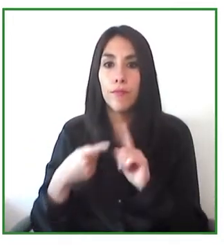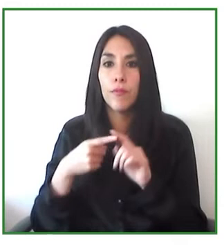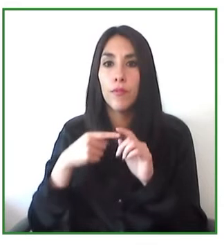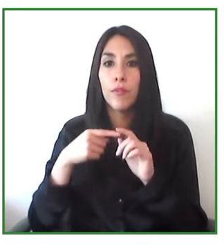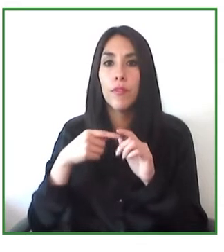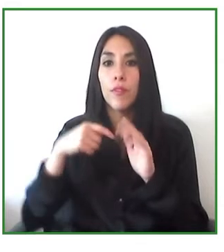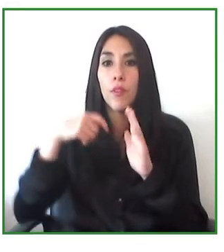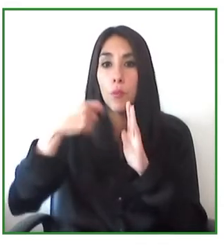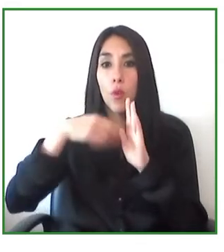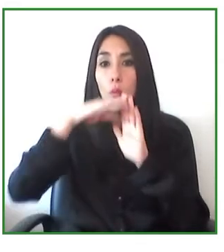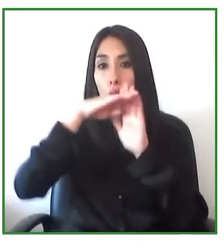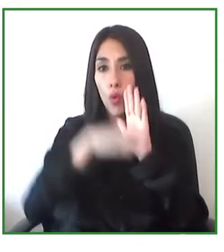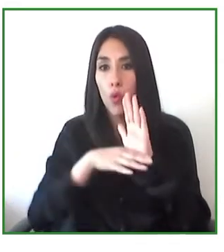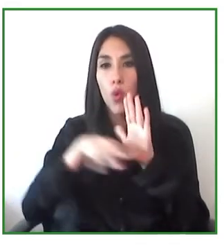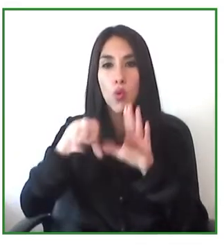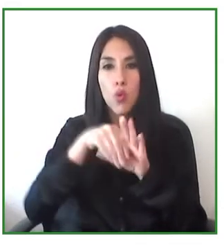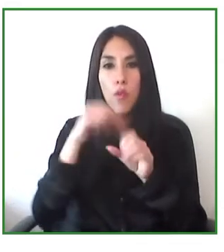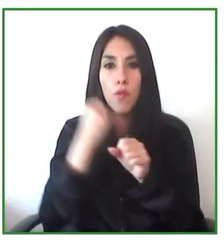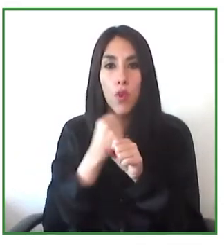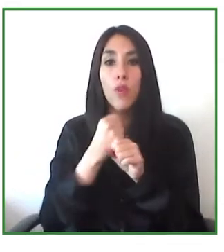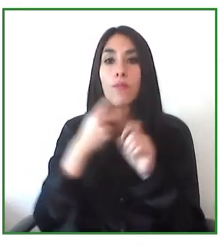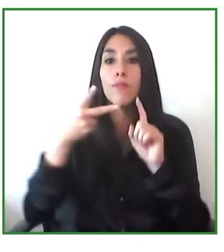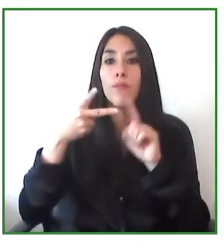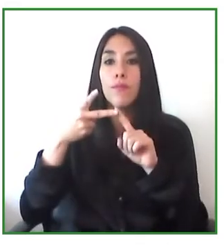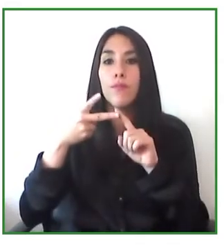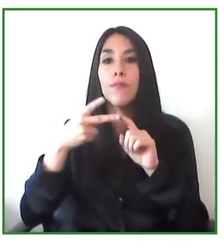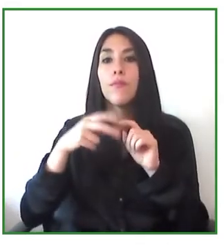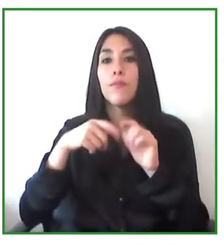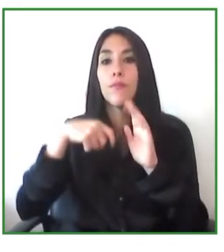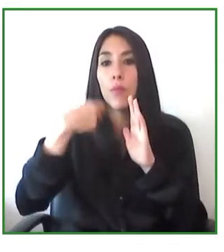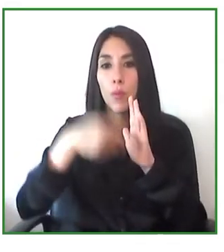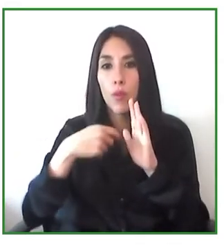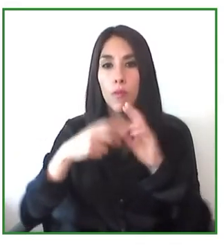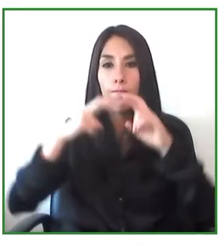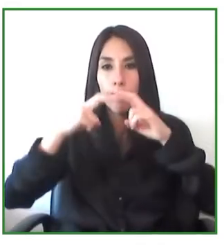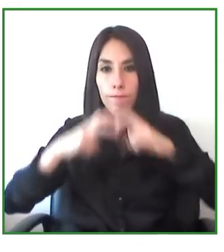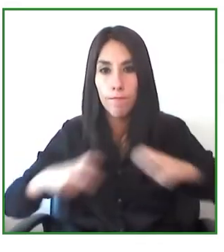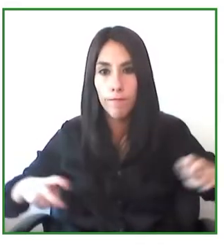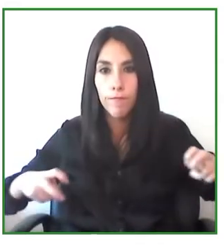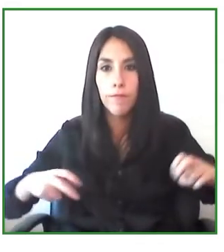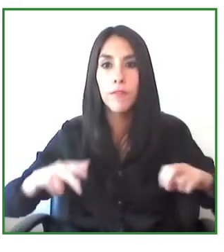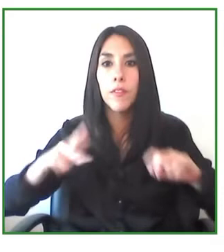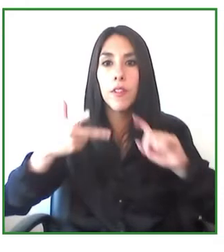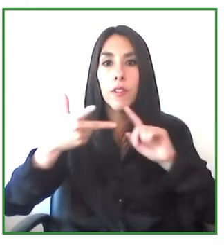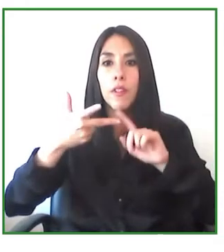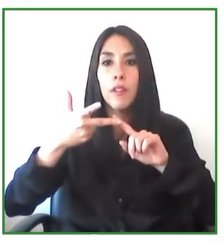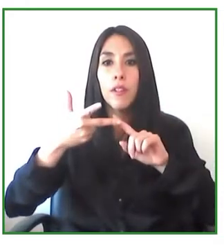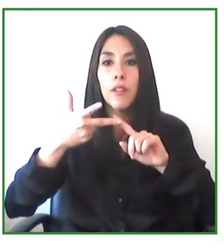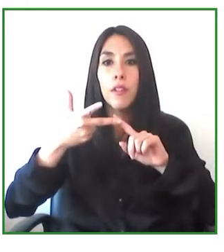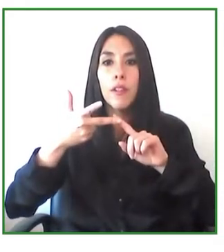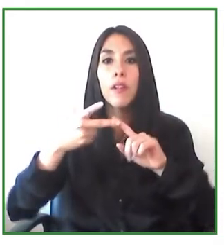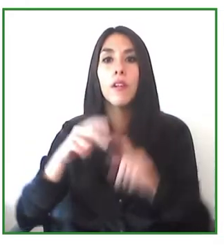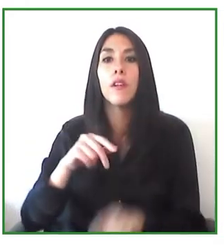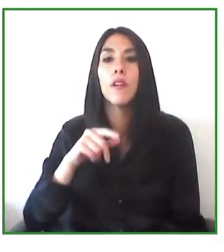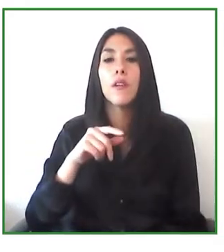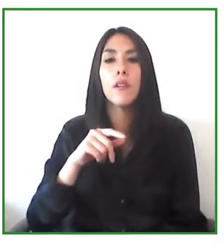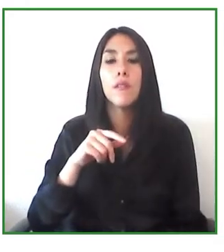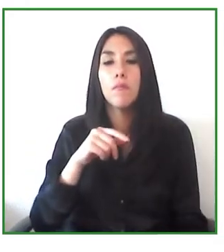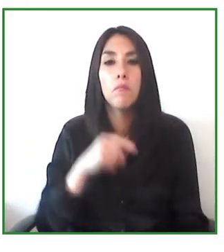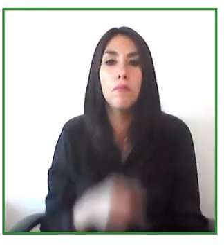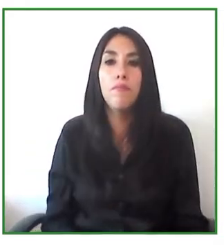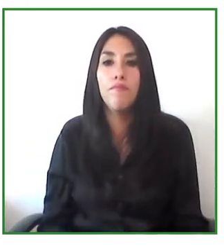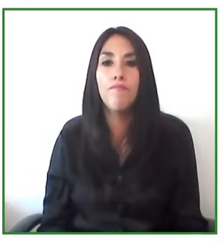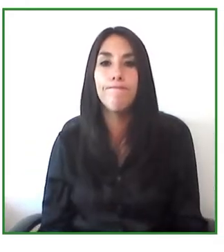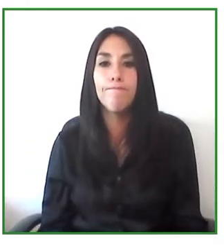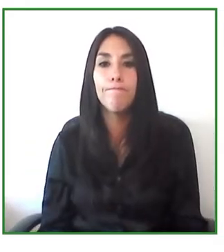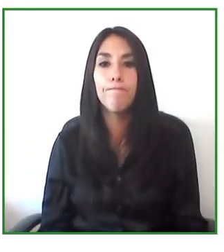de rehabilitación para personas adultas que han quedado ciegas o que, digamos, o personas ciegas que no han tenido la debida rehabilitación